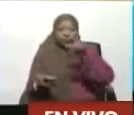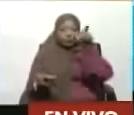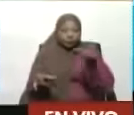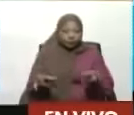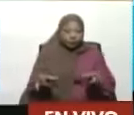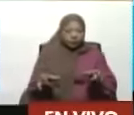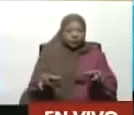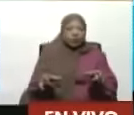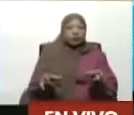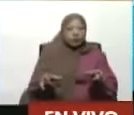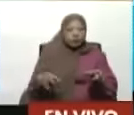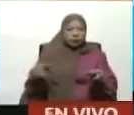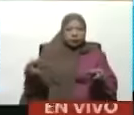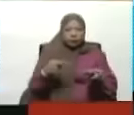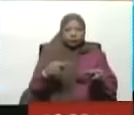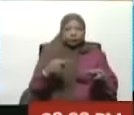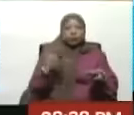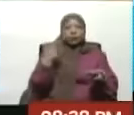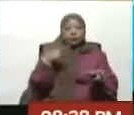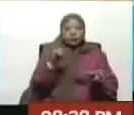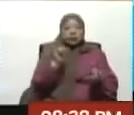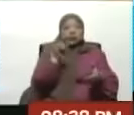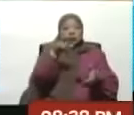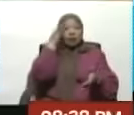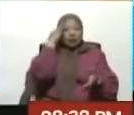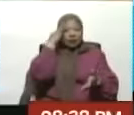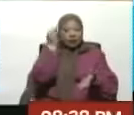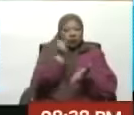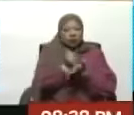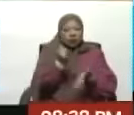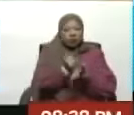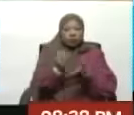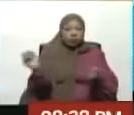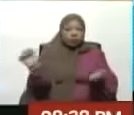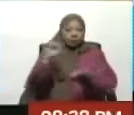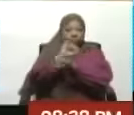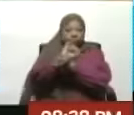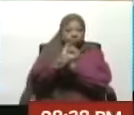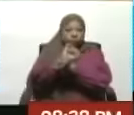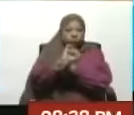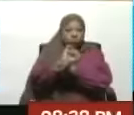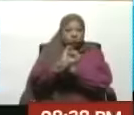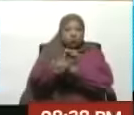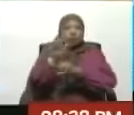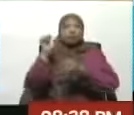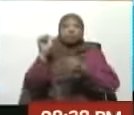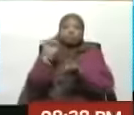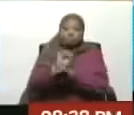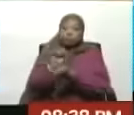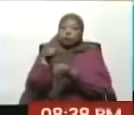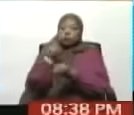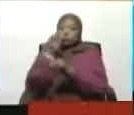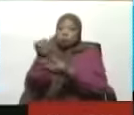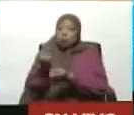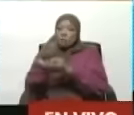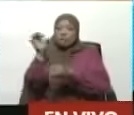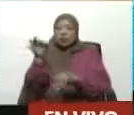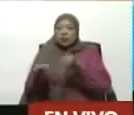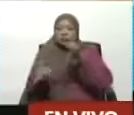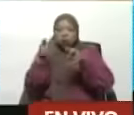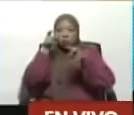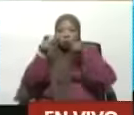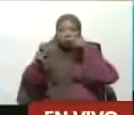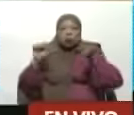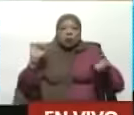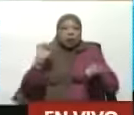al individuo, lo identificaron, lo capturaron, está preso, pido a la fiscalía todo